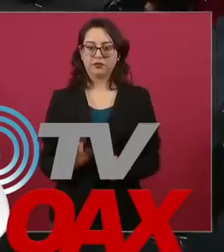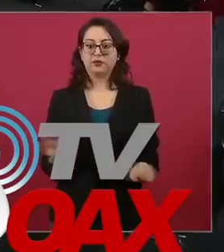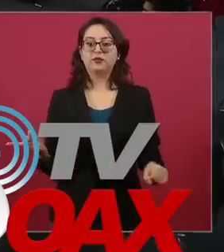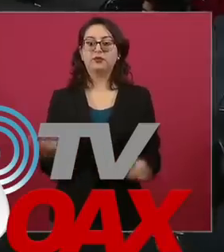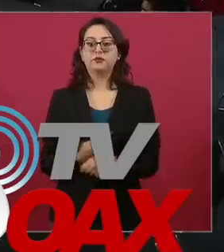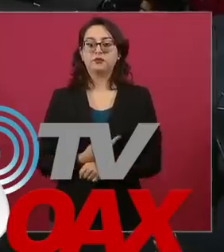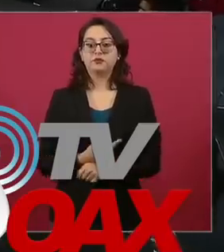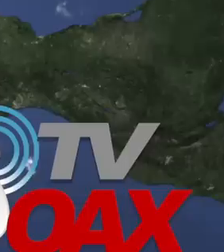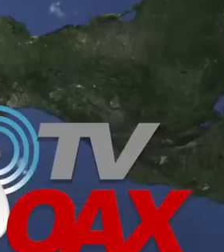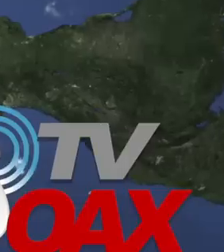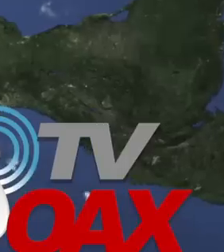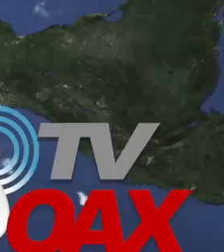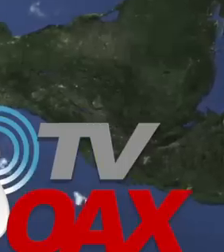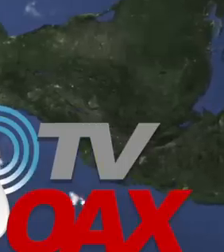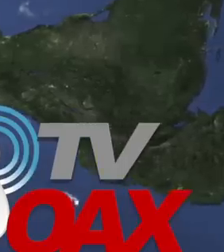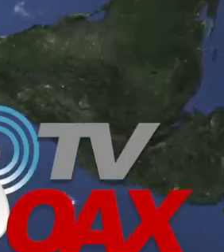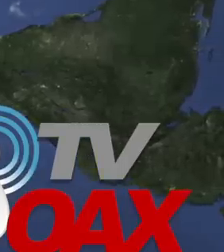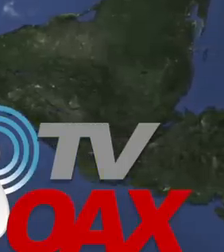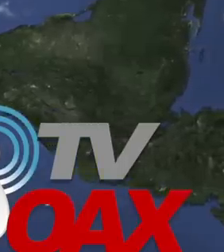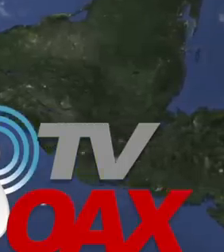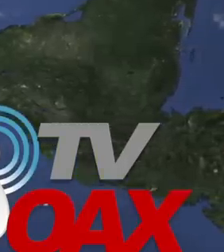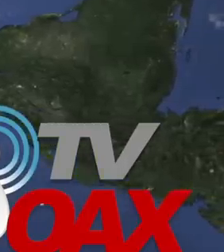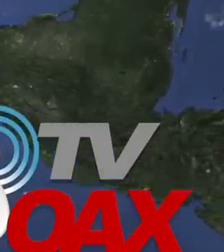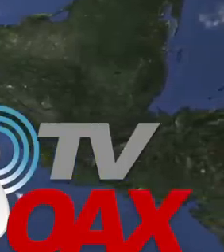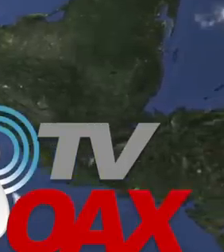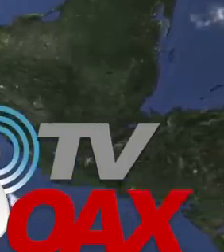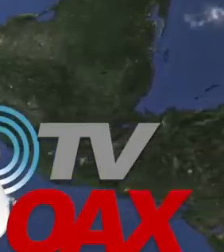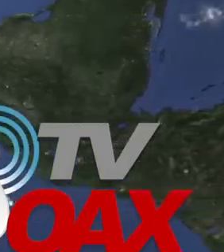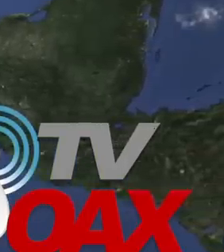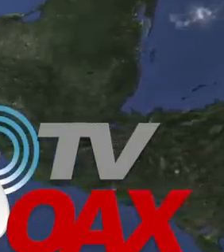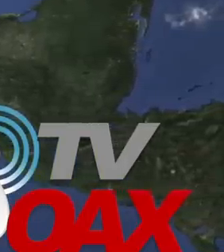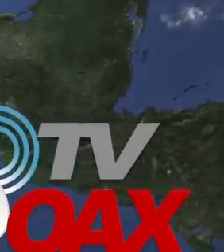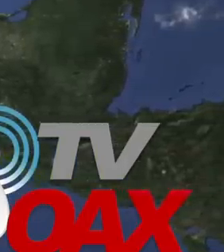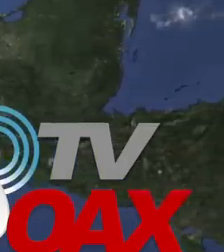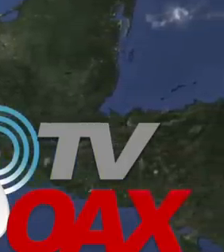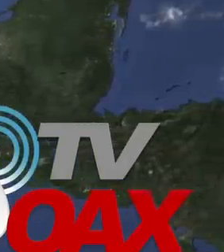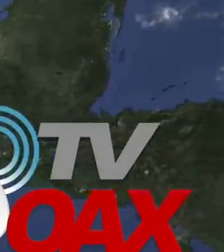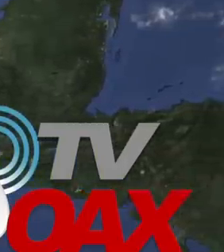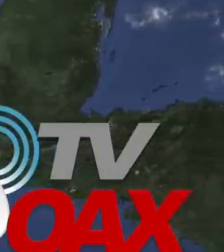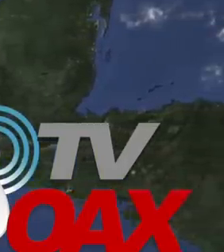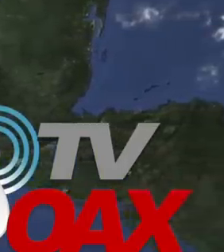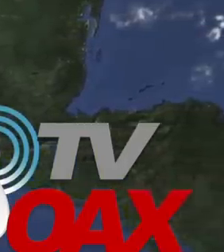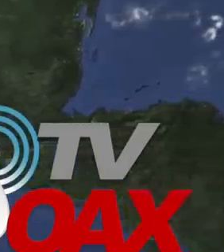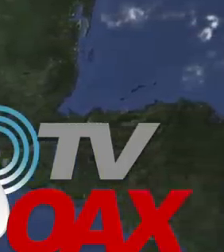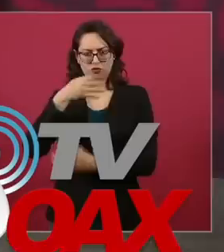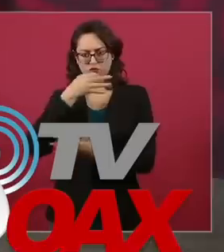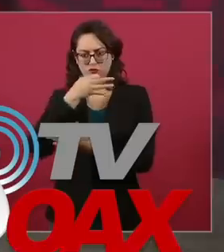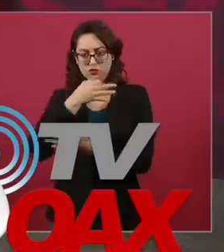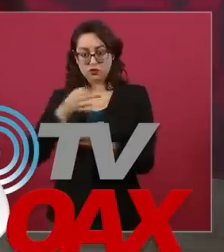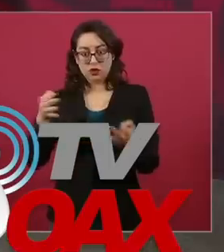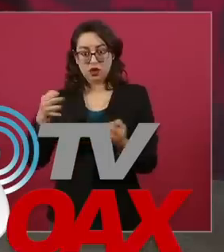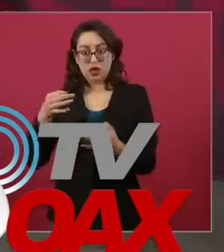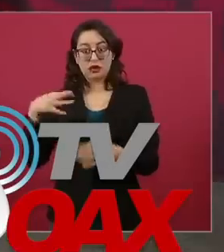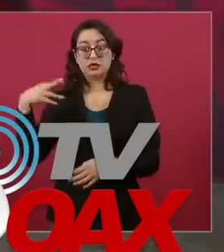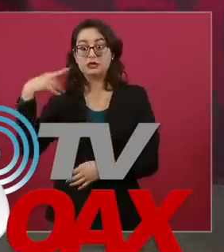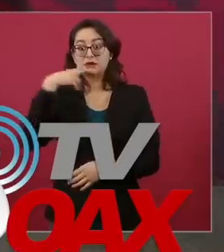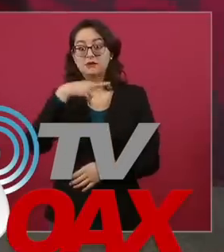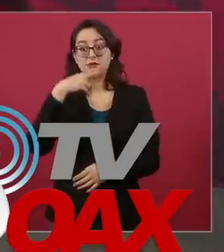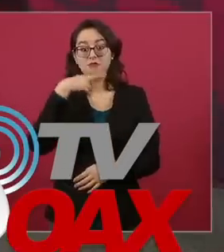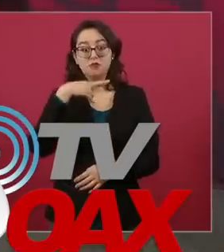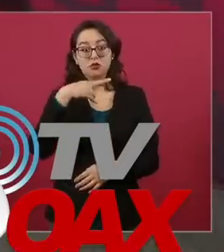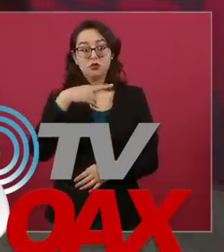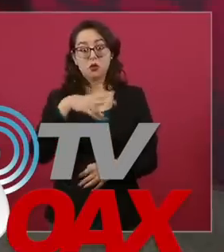se llamara Maya, y fueron ese mismo día o al día siguiente a registrar la marca.